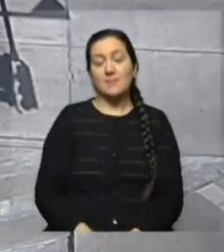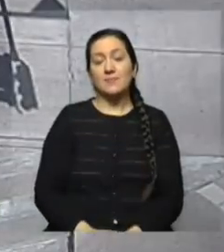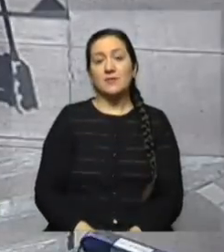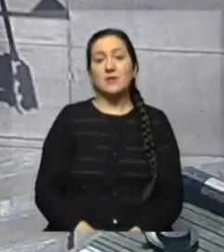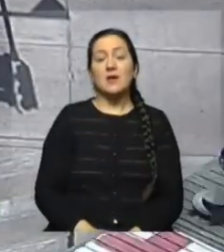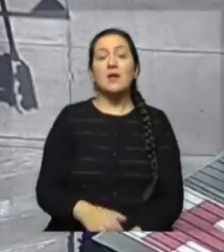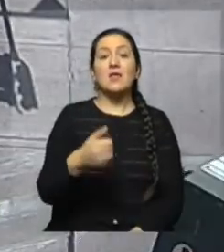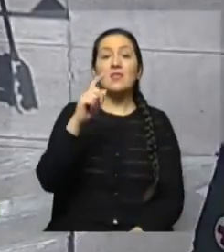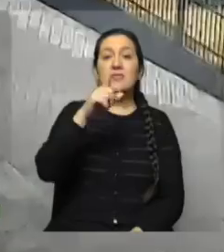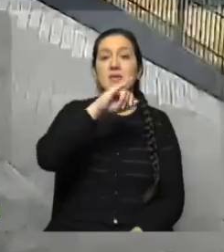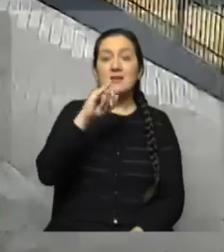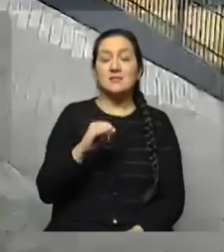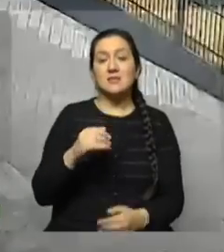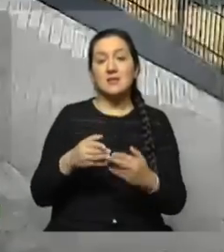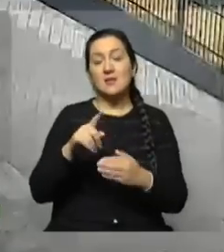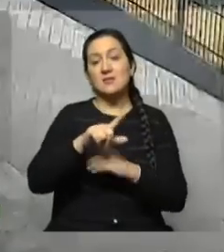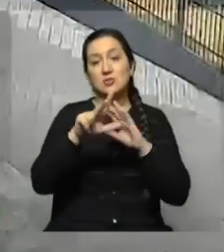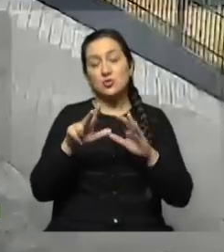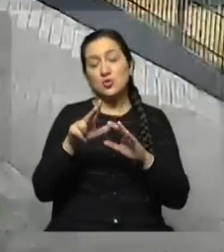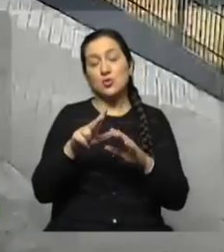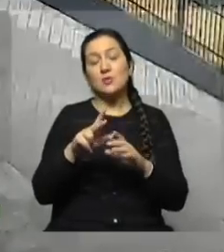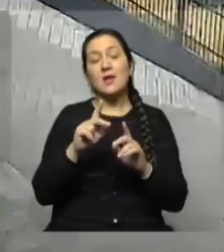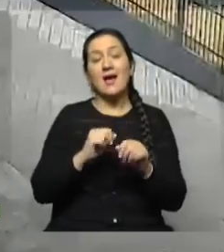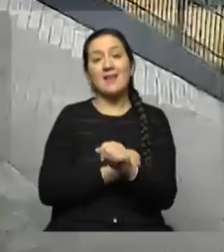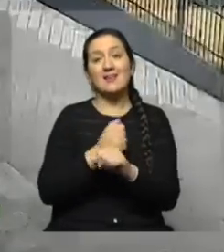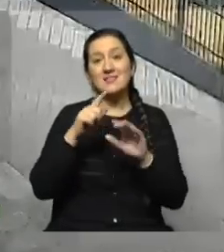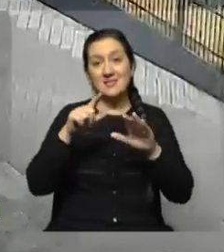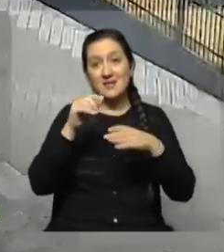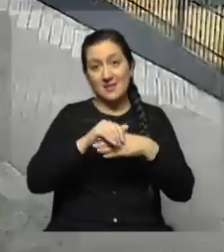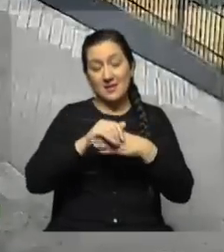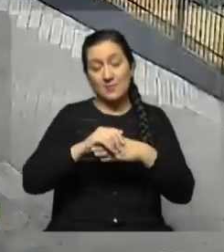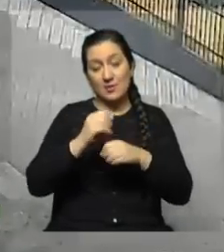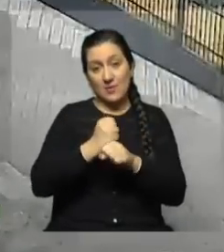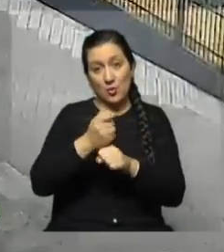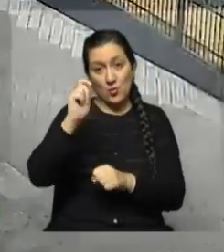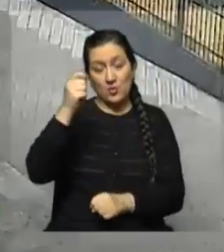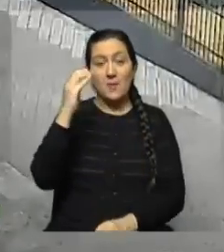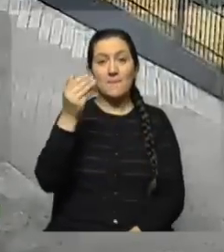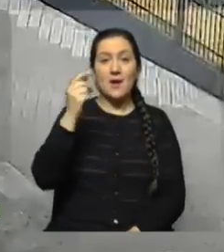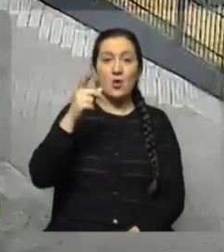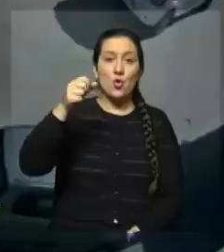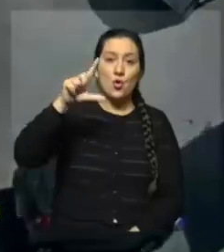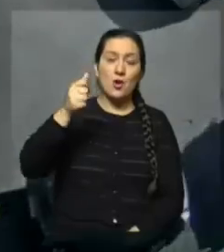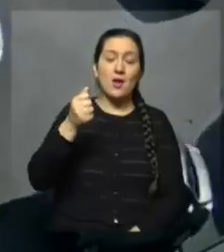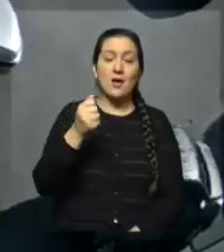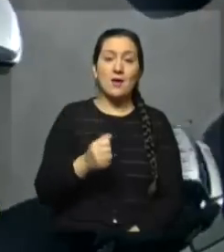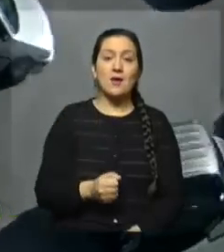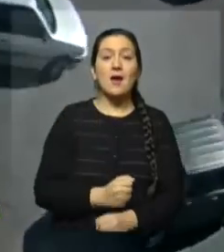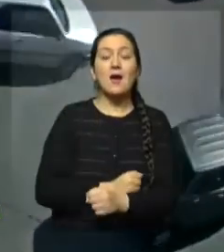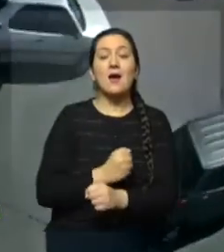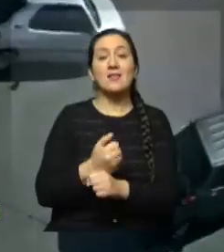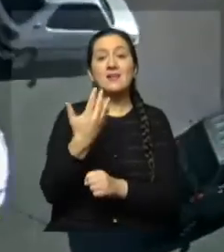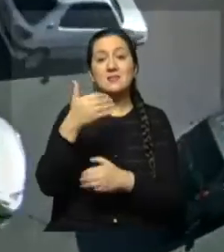Colonia y 18 hasta las 5 de la tarde por tareas de ute pagó la entre justicia e inca hasta las 5 de la tarde por tareas de